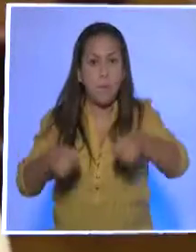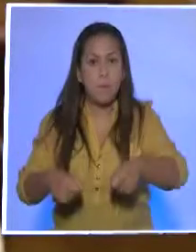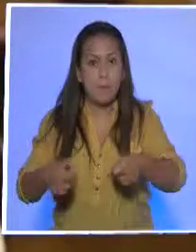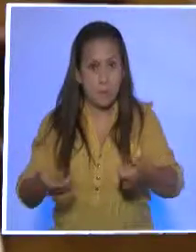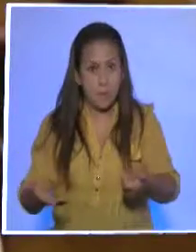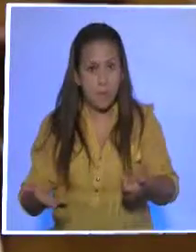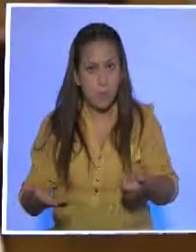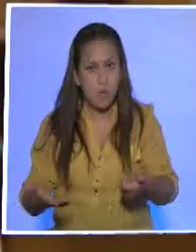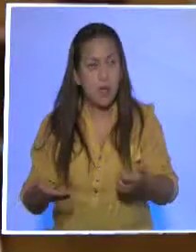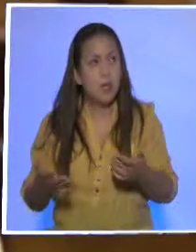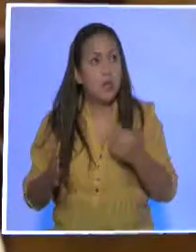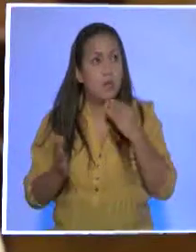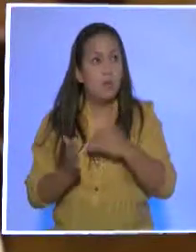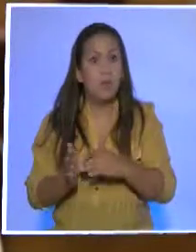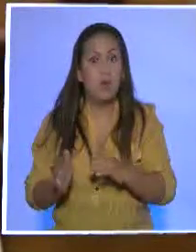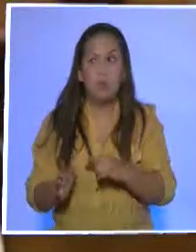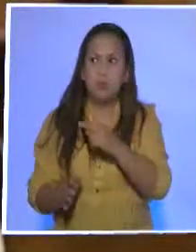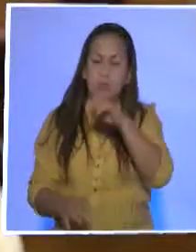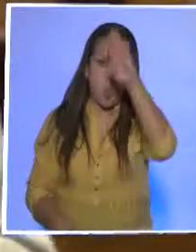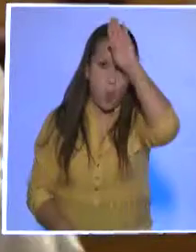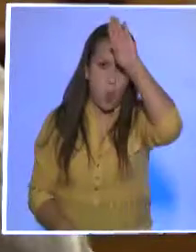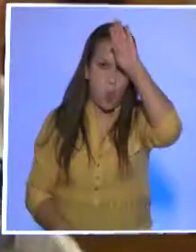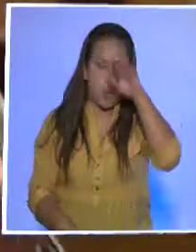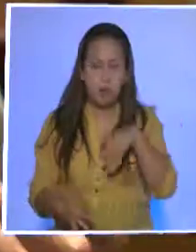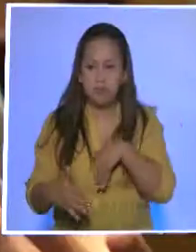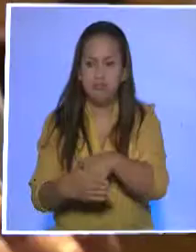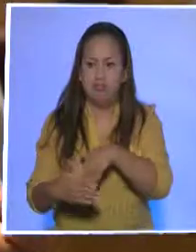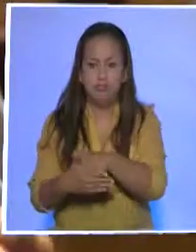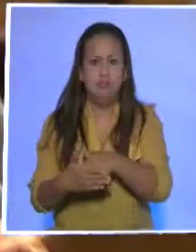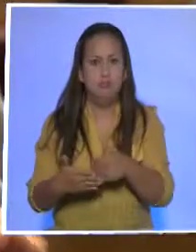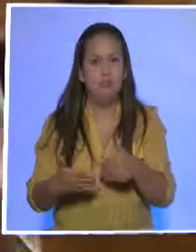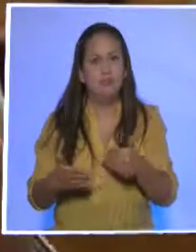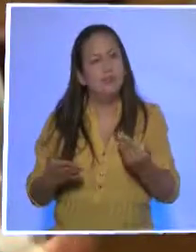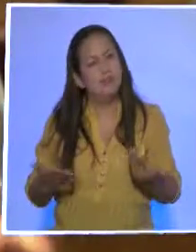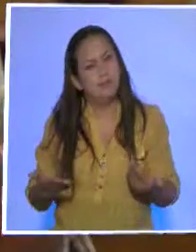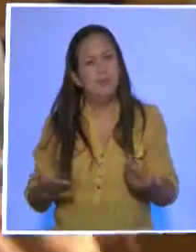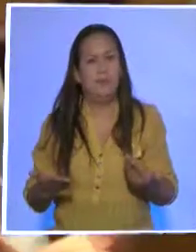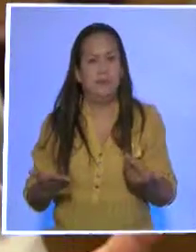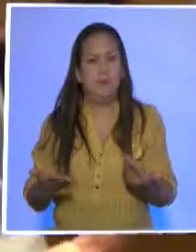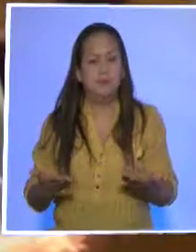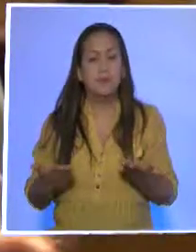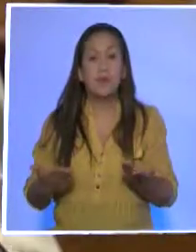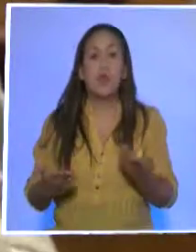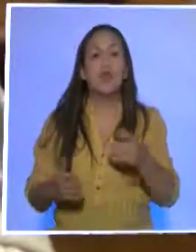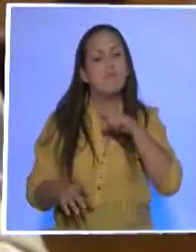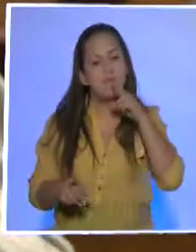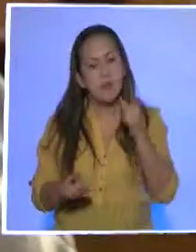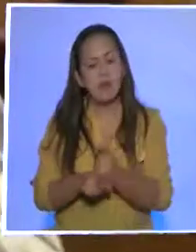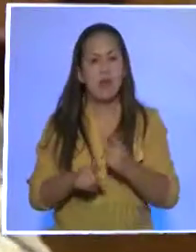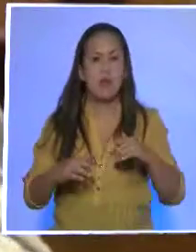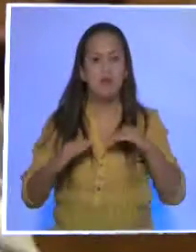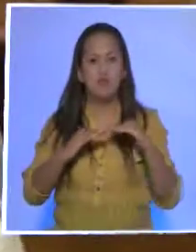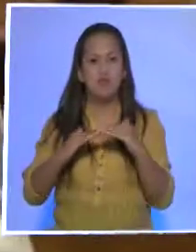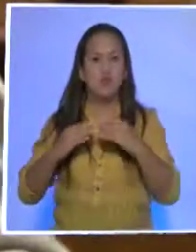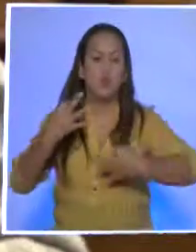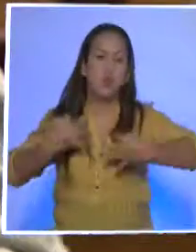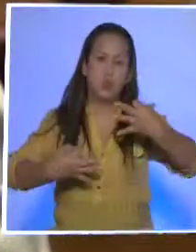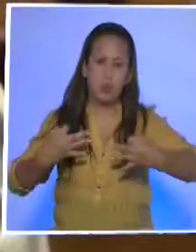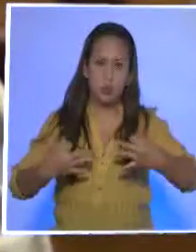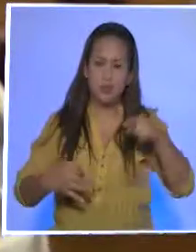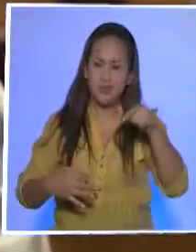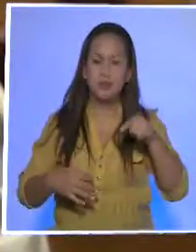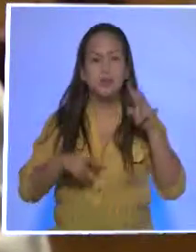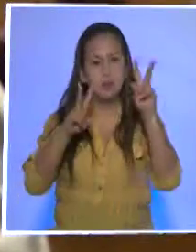suerte de la finalización del bloqueo en cuba como el tema de la de la memoria en la verdad y la justicia que siguen siendo temas que